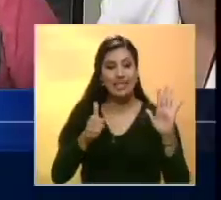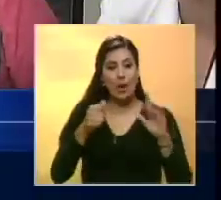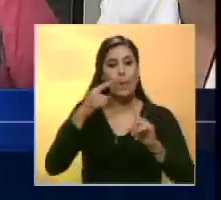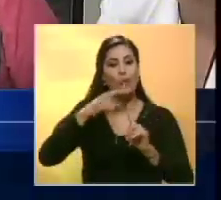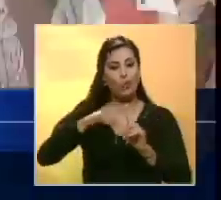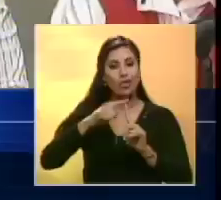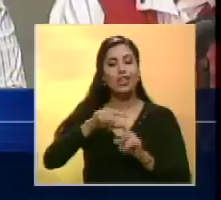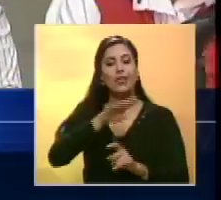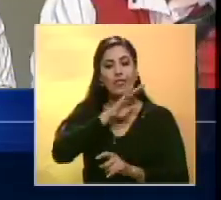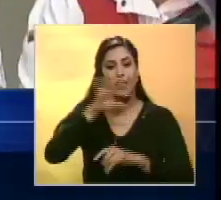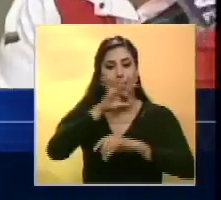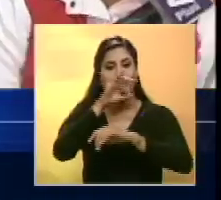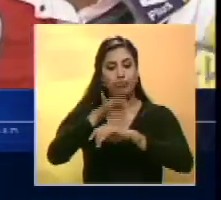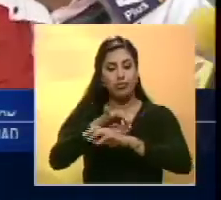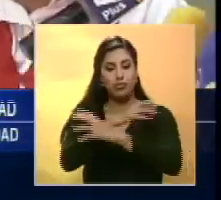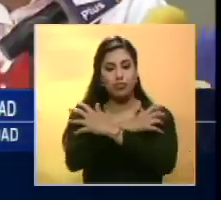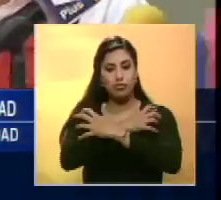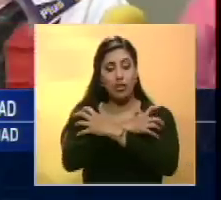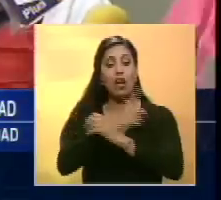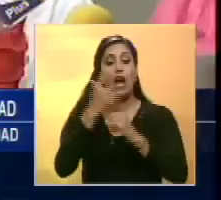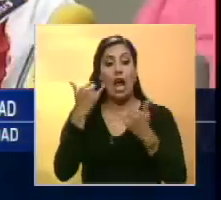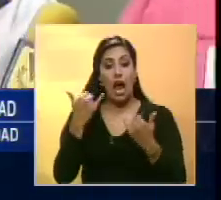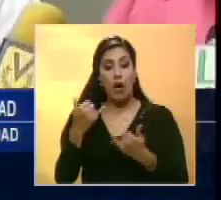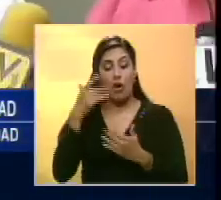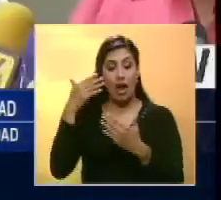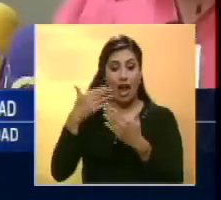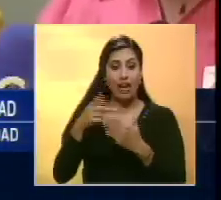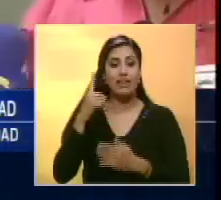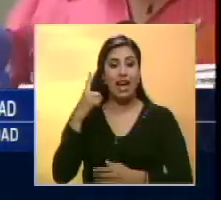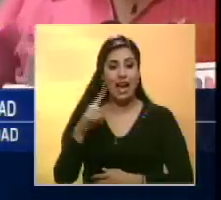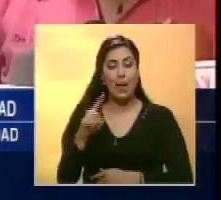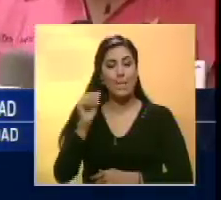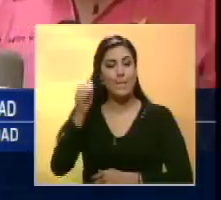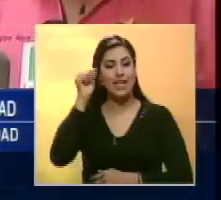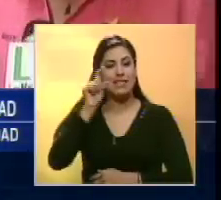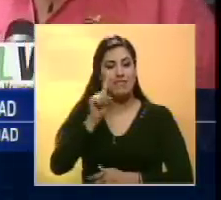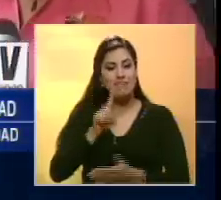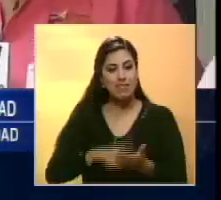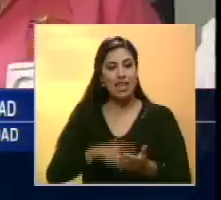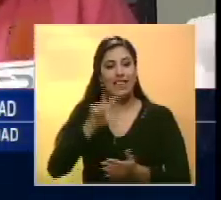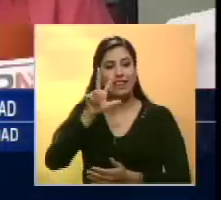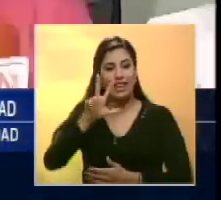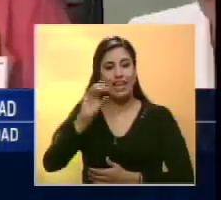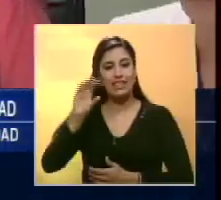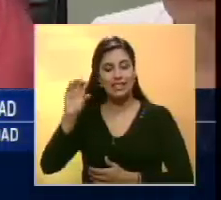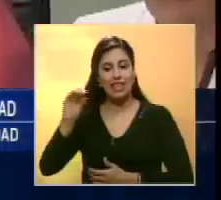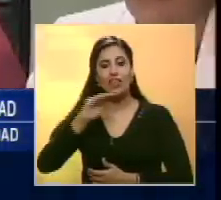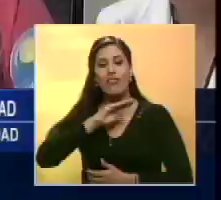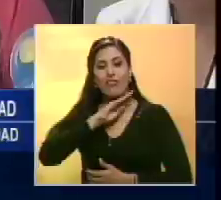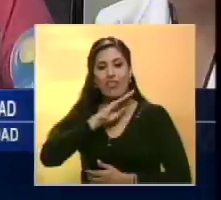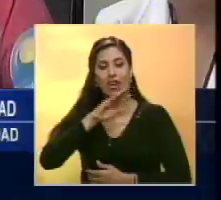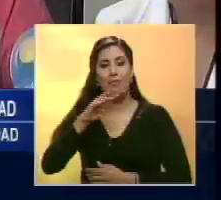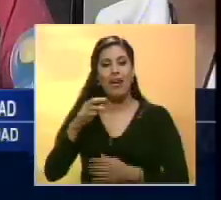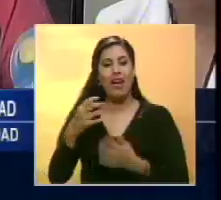reportado positivos. Por otra parte, manifestó que en lo que va de año fueron registrados más de 1.300 casos de malaria en la